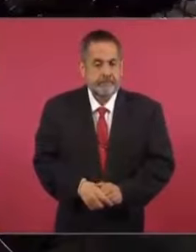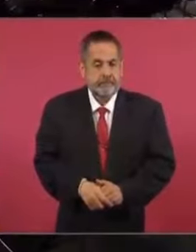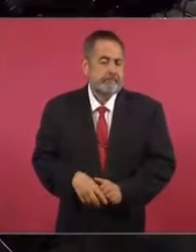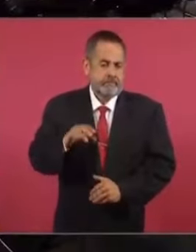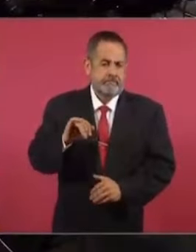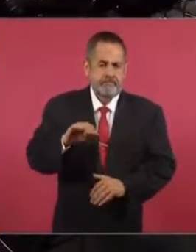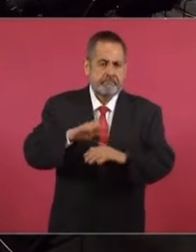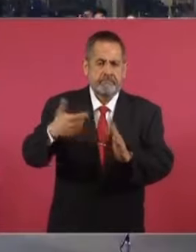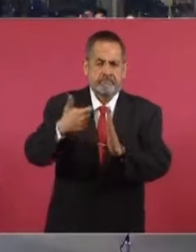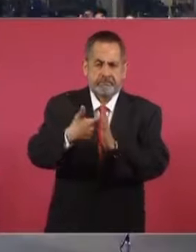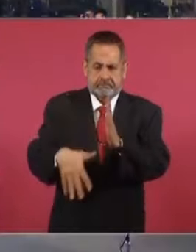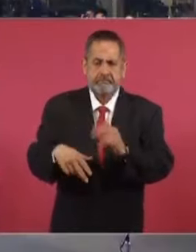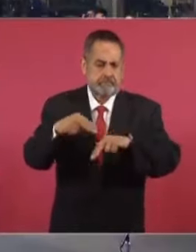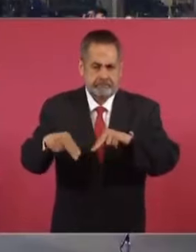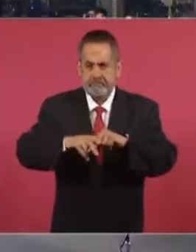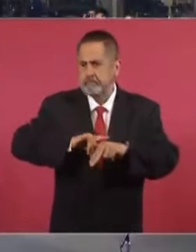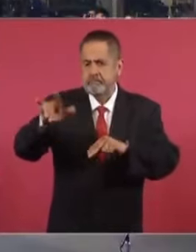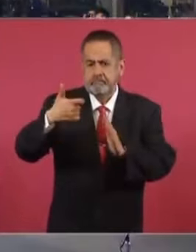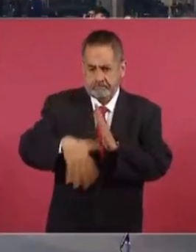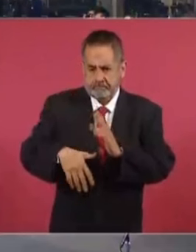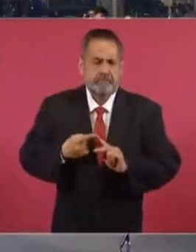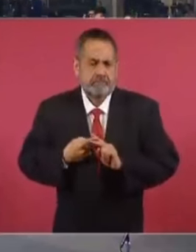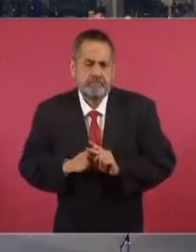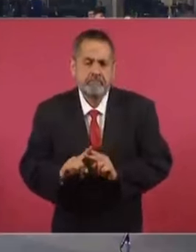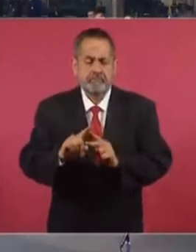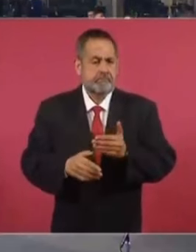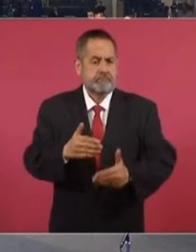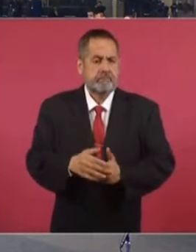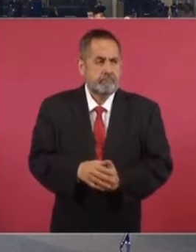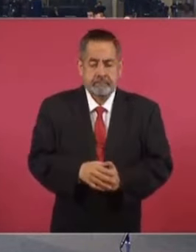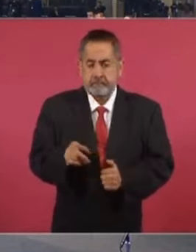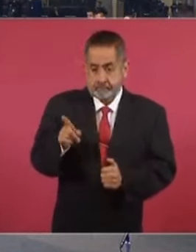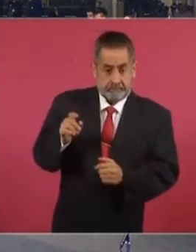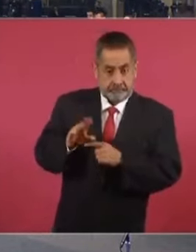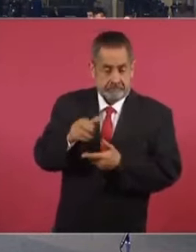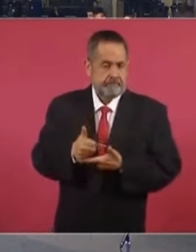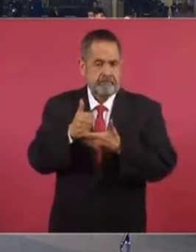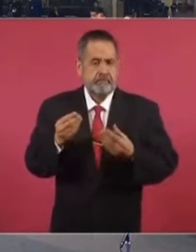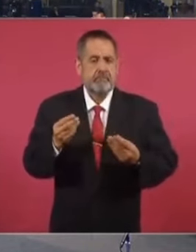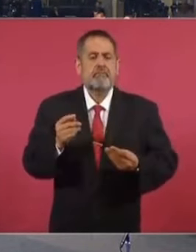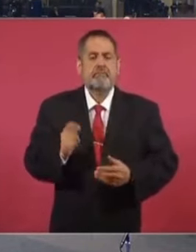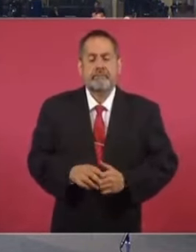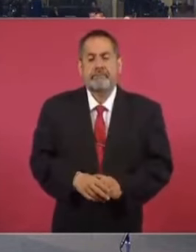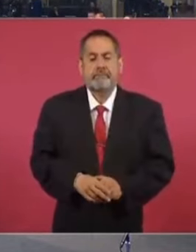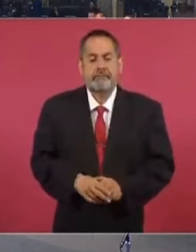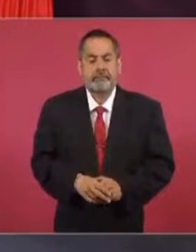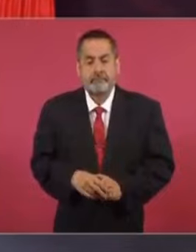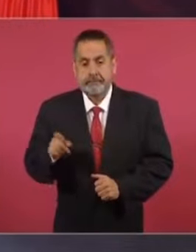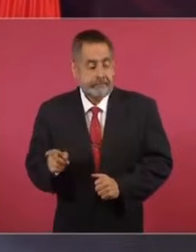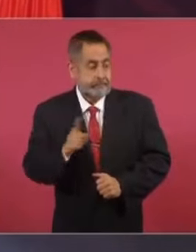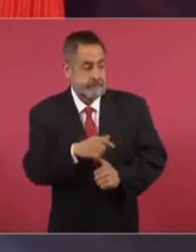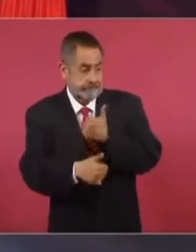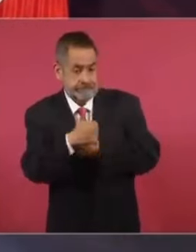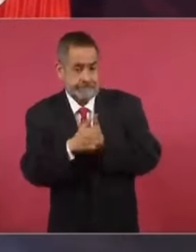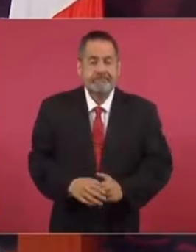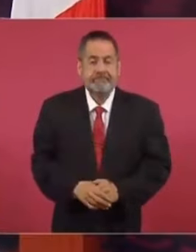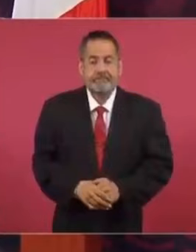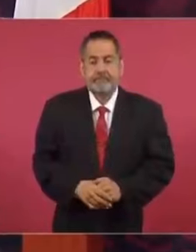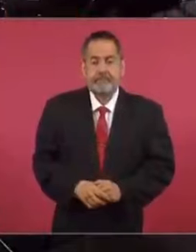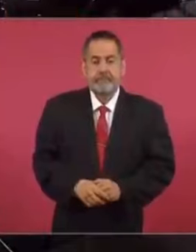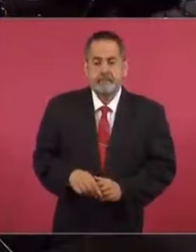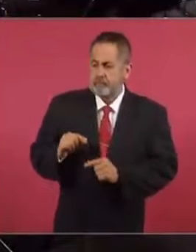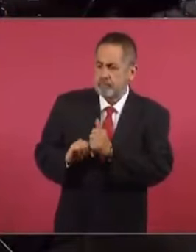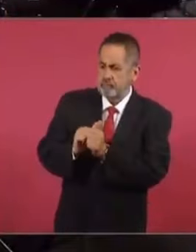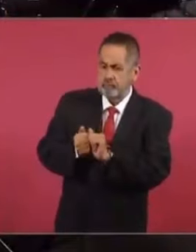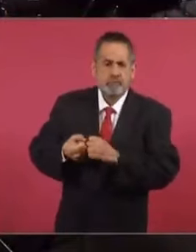Es más barato el boleto, se está empezando. Esto ayuda mucho, porque la competencia es la libertad. Y se va a